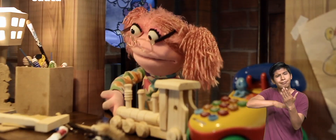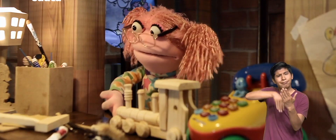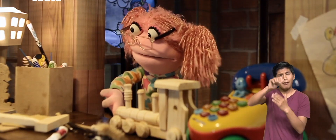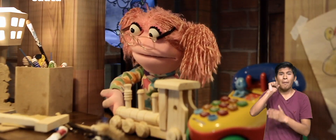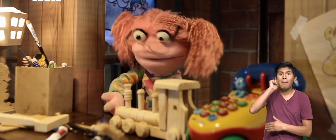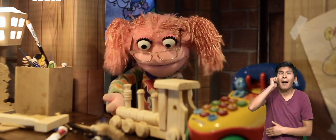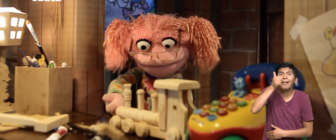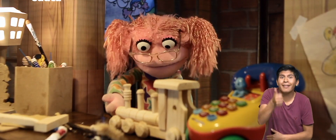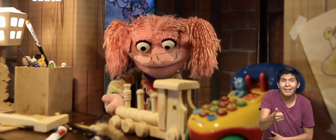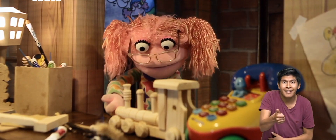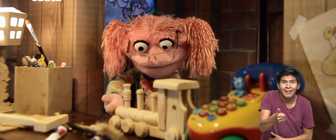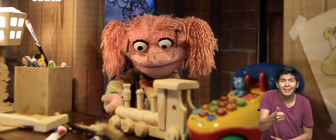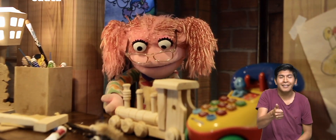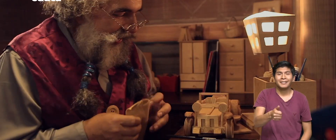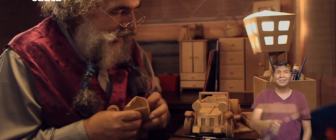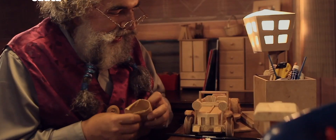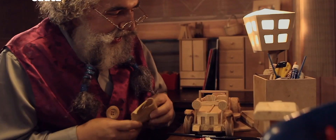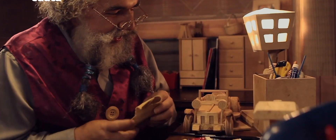pintar mañana.